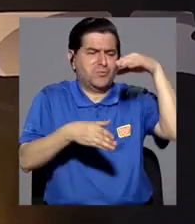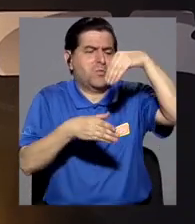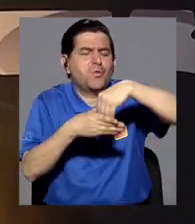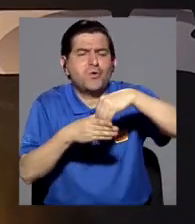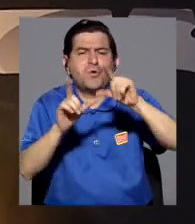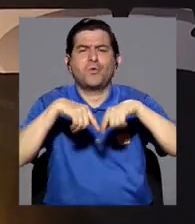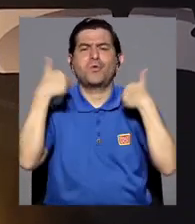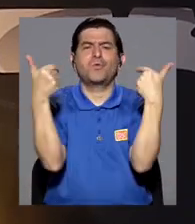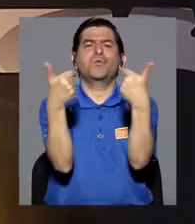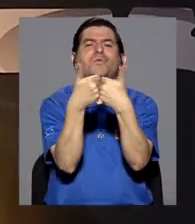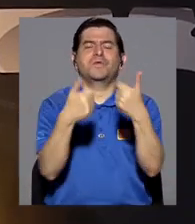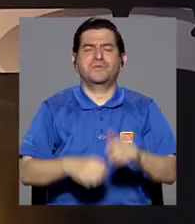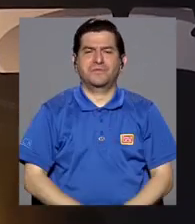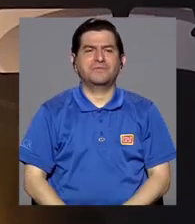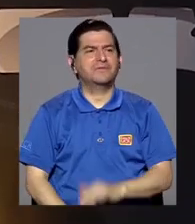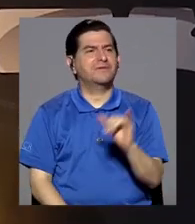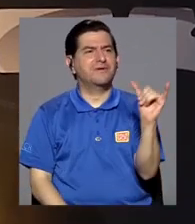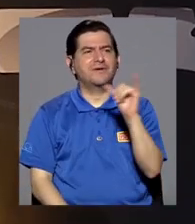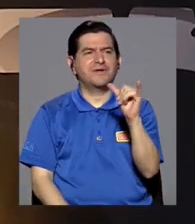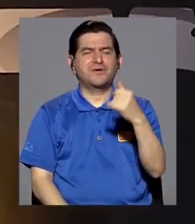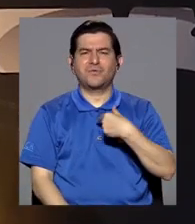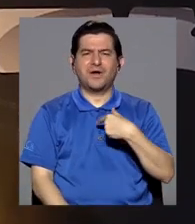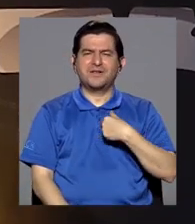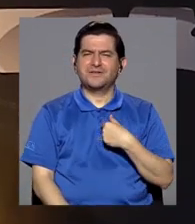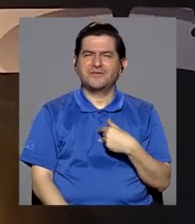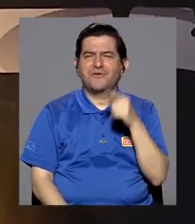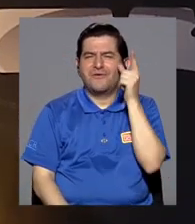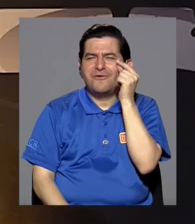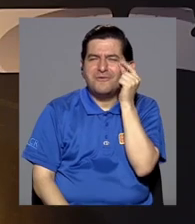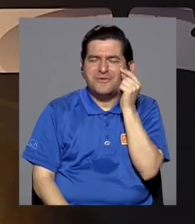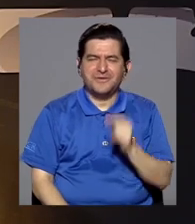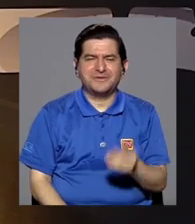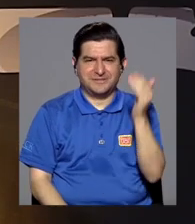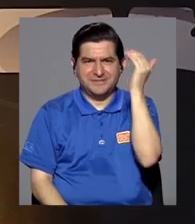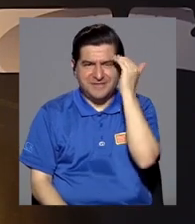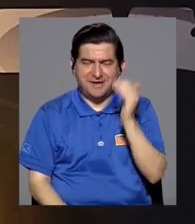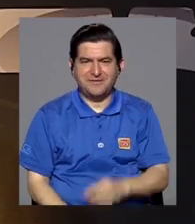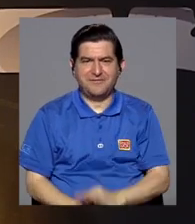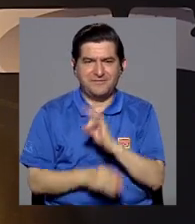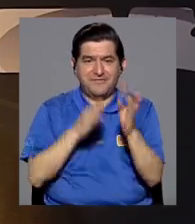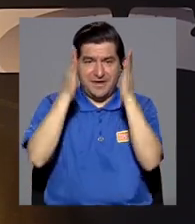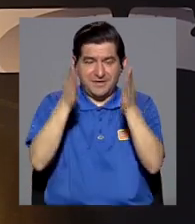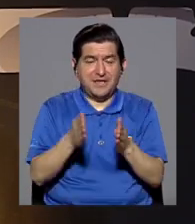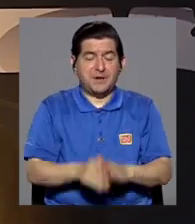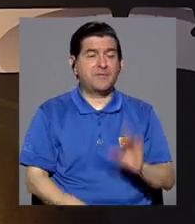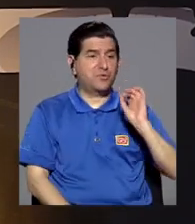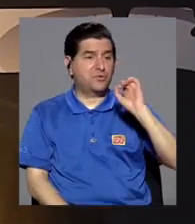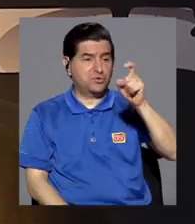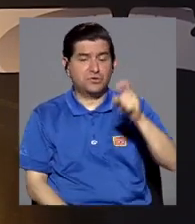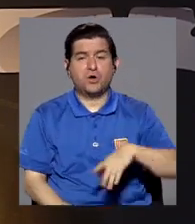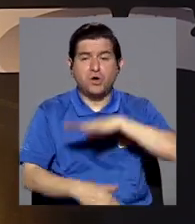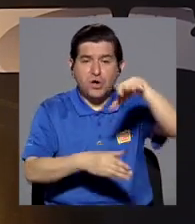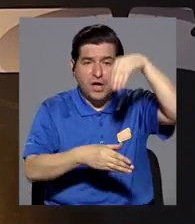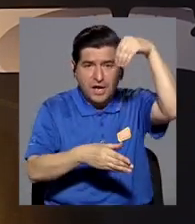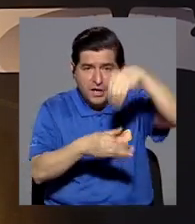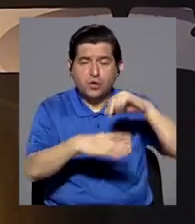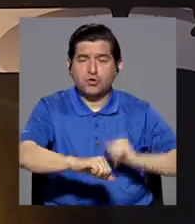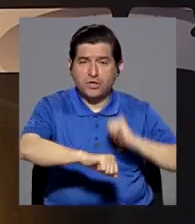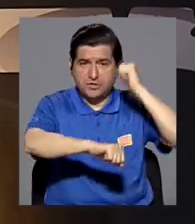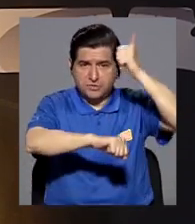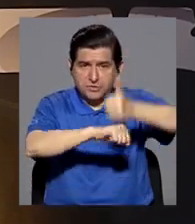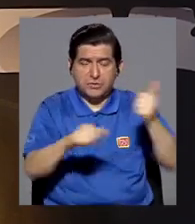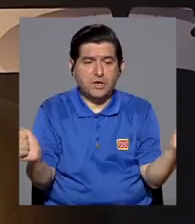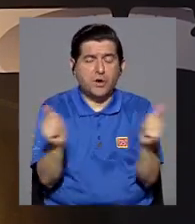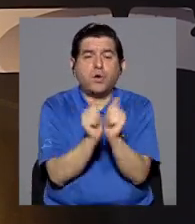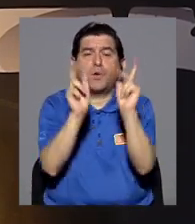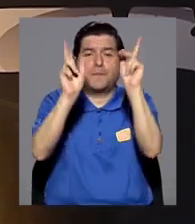grupo y también me surge la curiosidad de conocer como el terapeuta puede diagnosticar previamente el contexto y definir